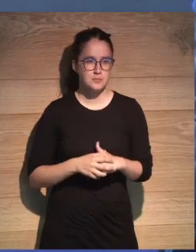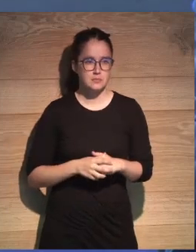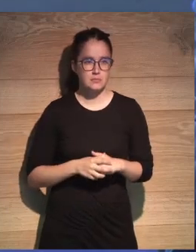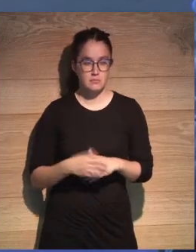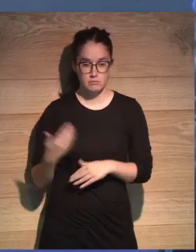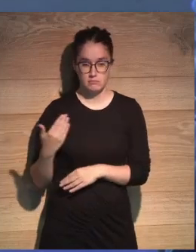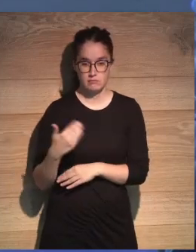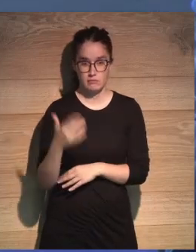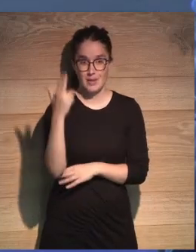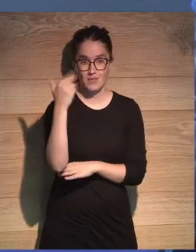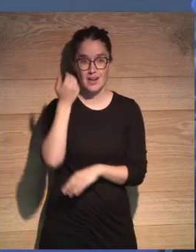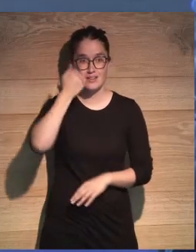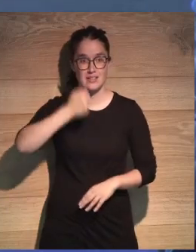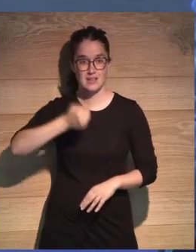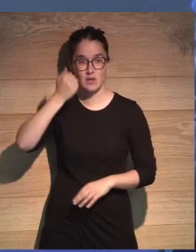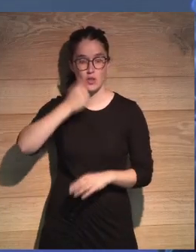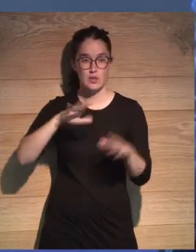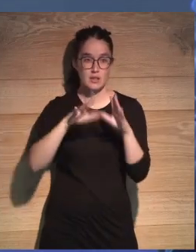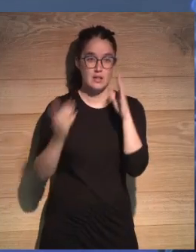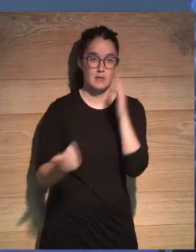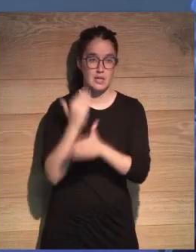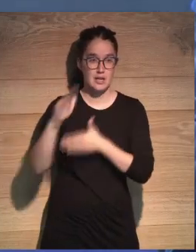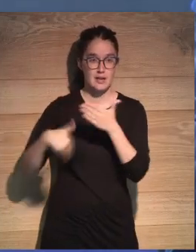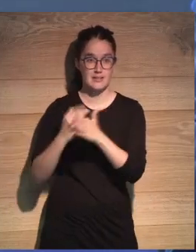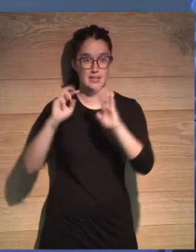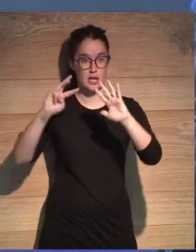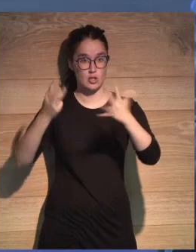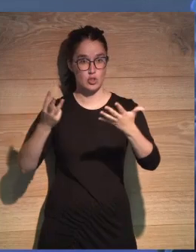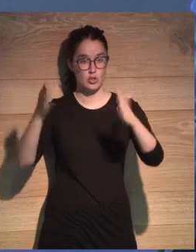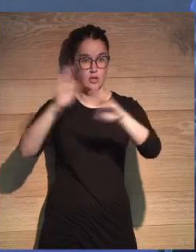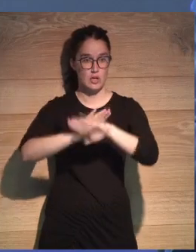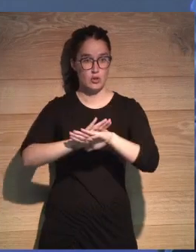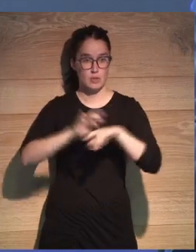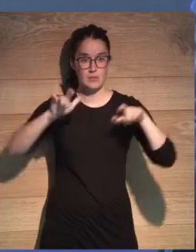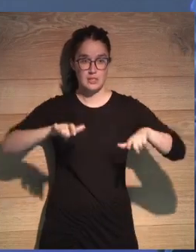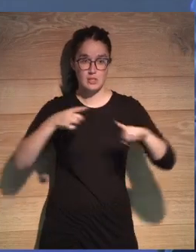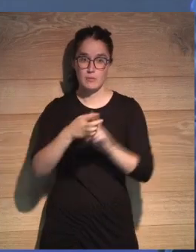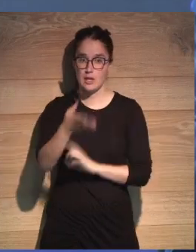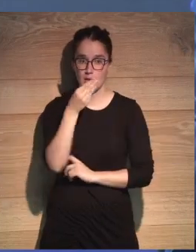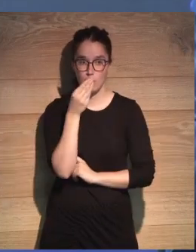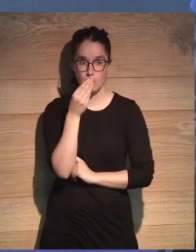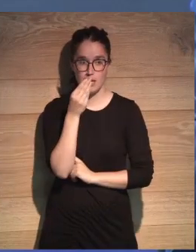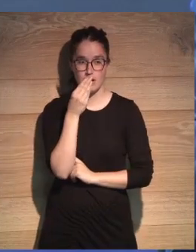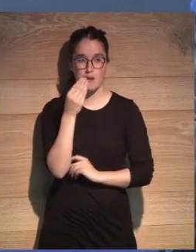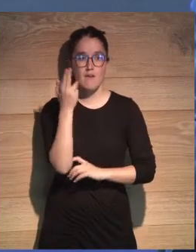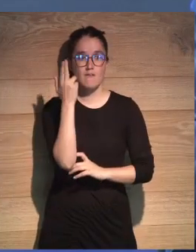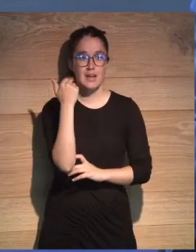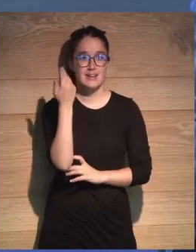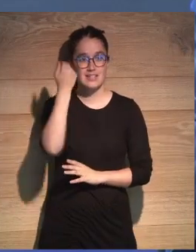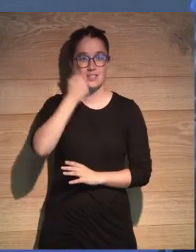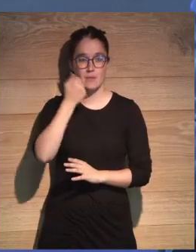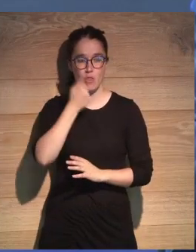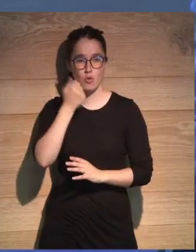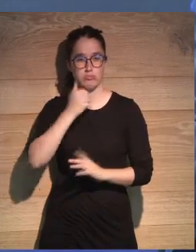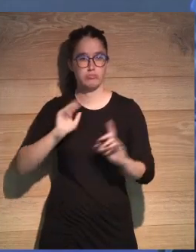Y durante el viernes y el sábado, desde las 10 de la mañana hasta las 8 de la noche, con el intervalo de descanso para comer, de viernes y sábado nos vamos a